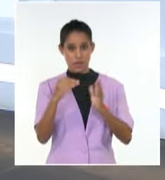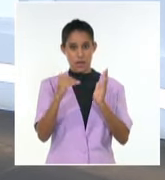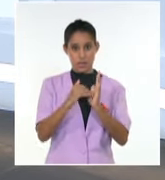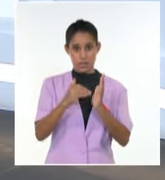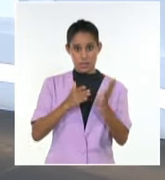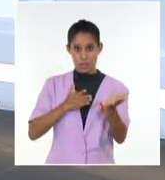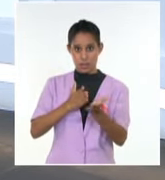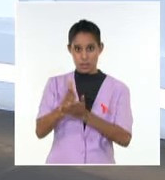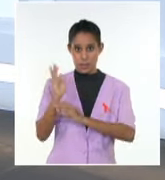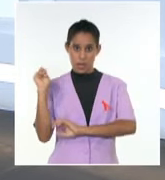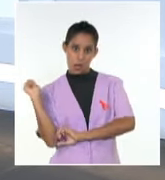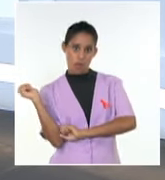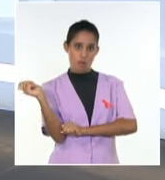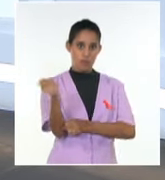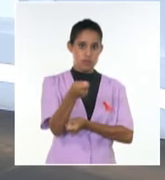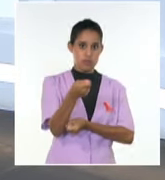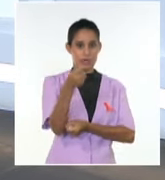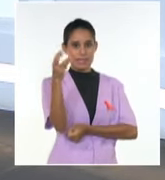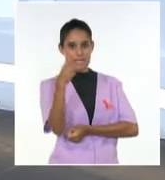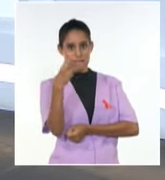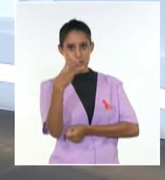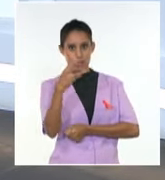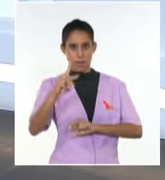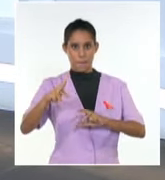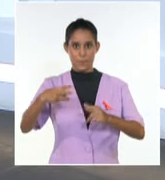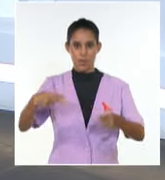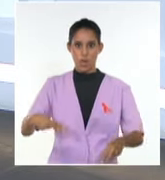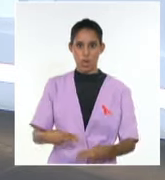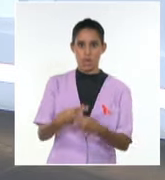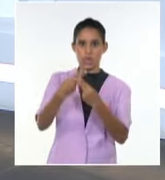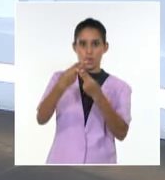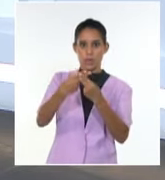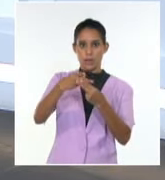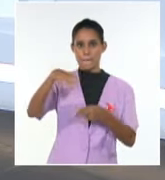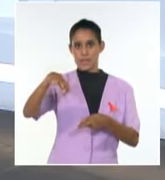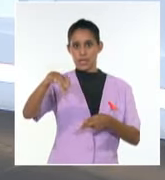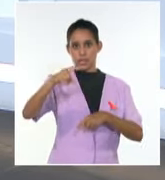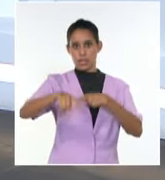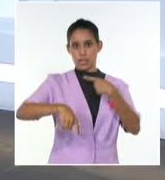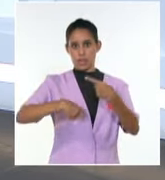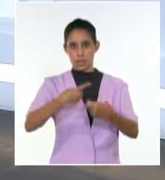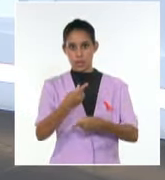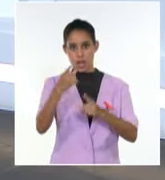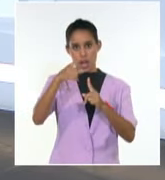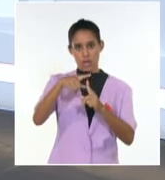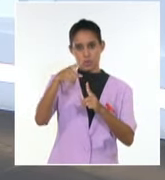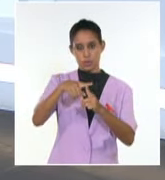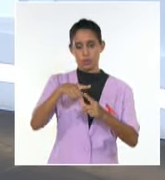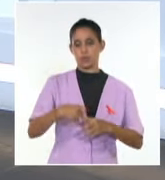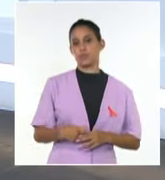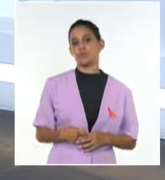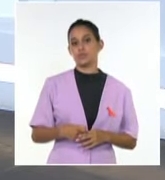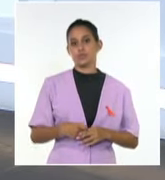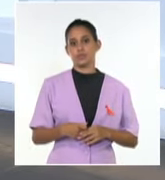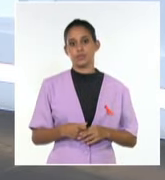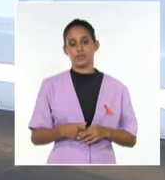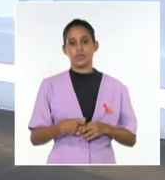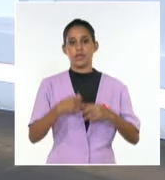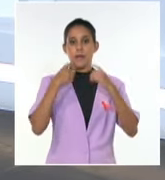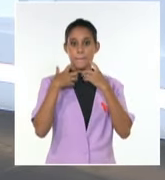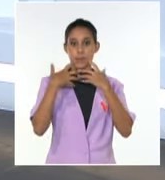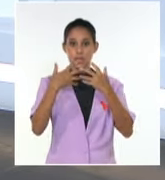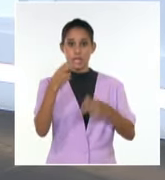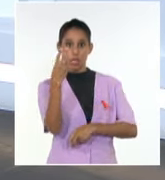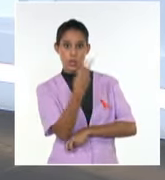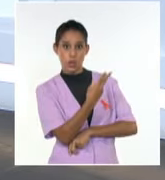pelota cubana con el tercer partido entre los equipos de Vegueros de Pinar del Río y Leñadores de las Tunas. Con la serie a su favor 2-0,